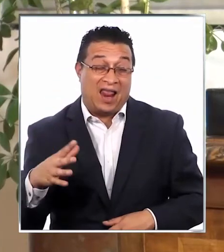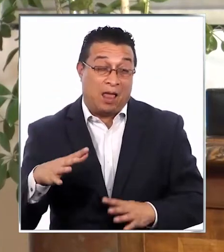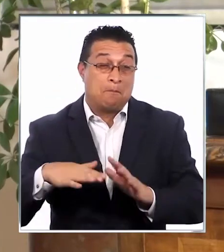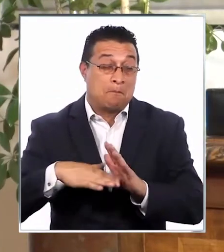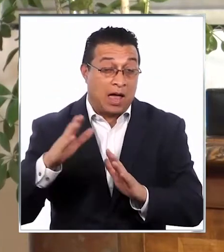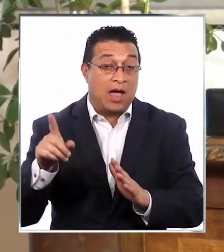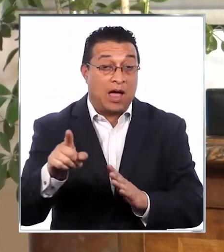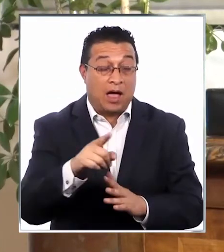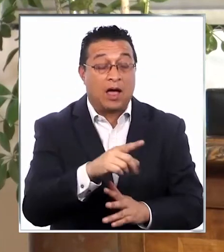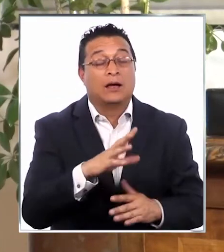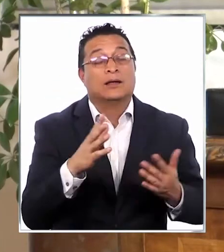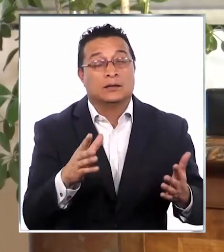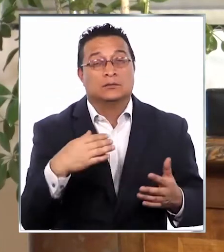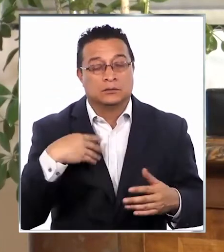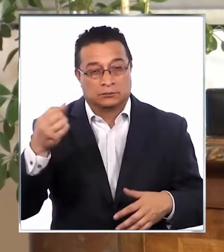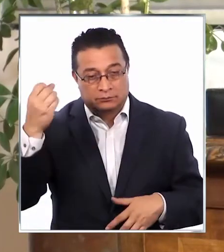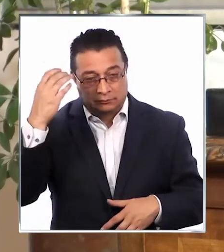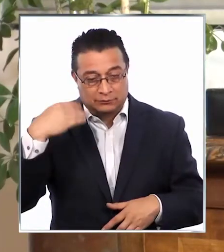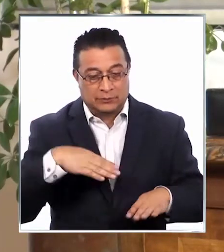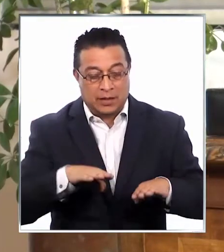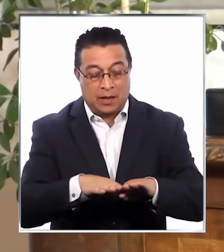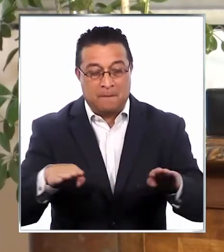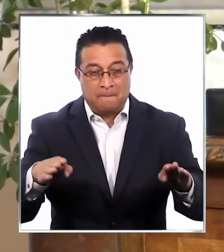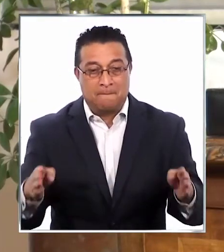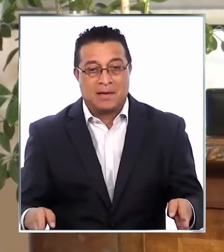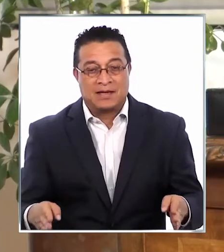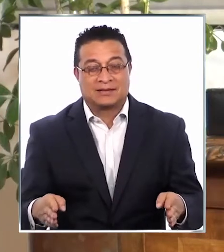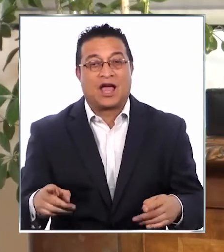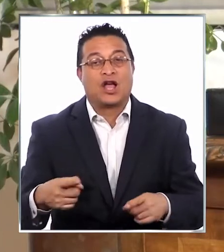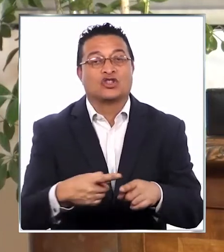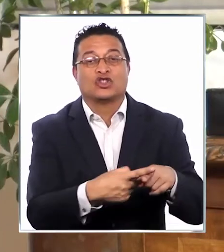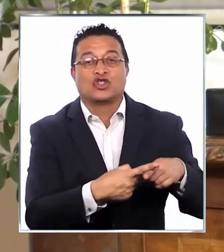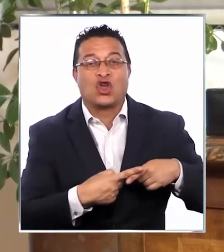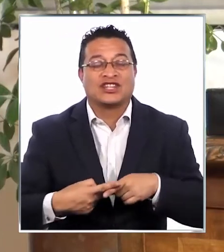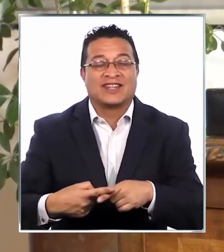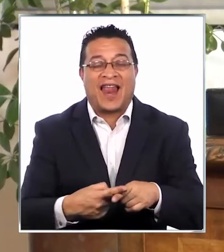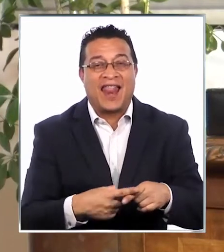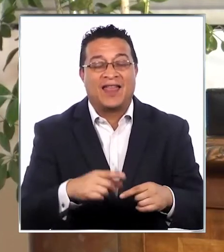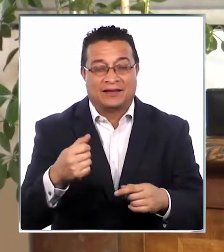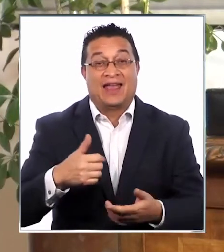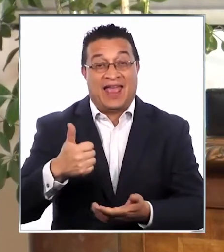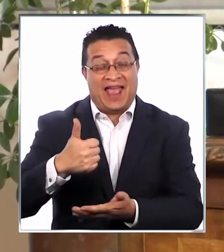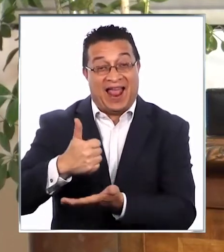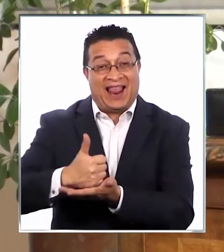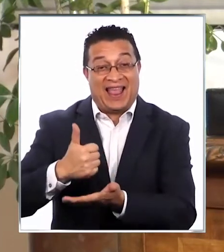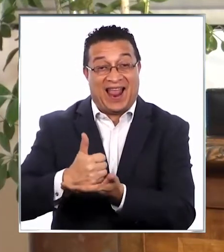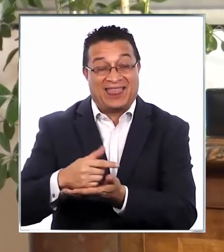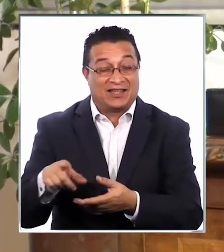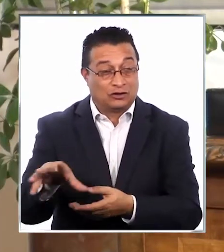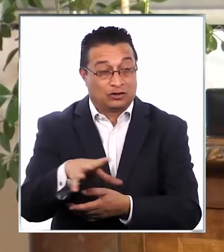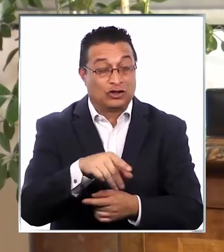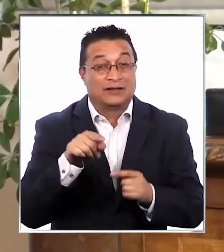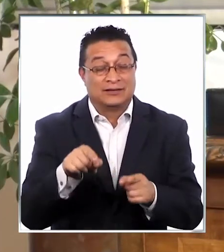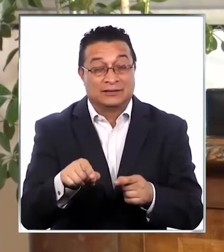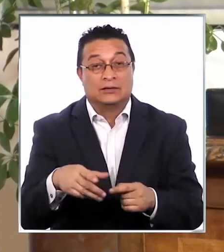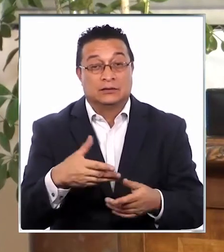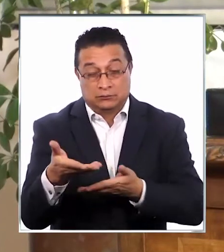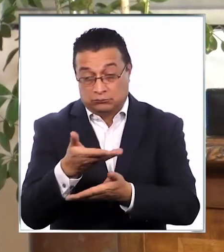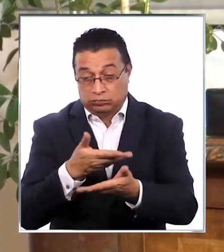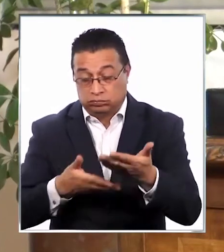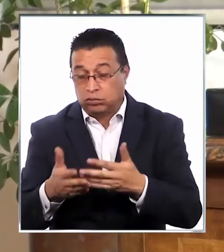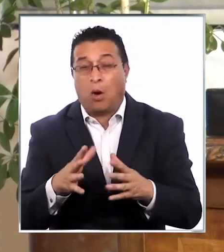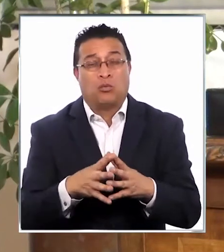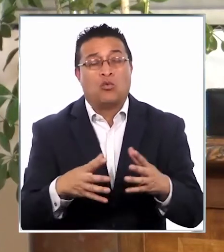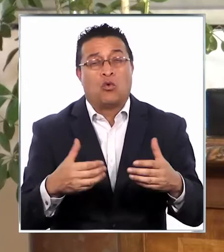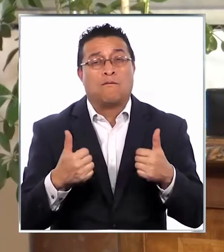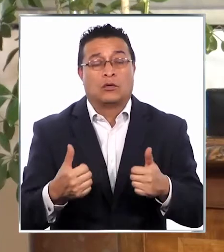que gracias a lo que aprendí en la mesa social COVID-19 con los dirigentes de los alcaldes de las 3 agrupaciones, creo que la relación con los